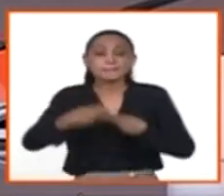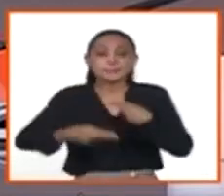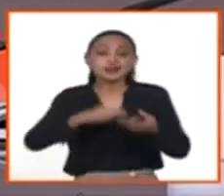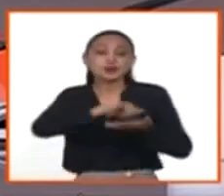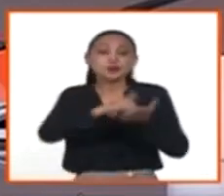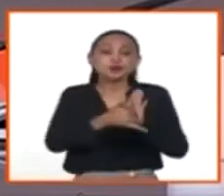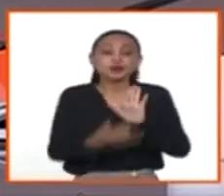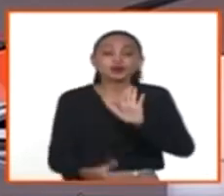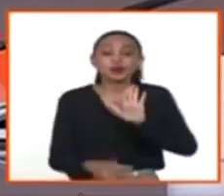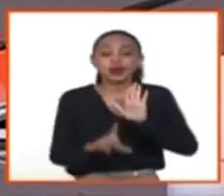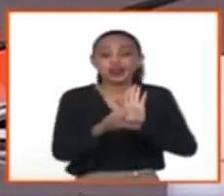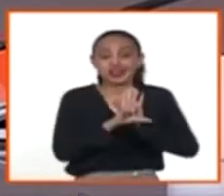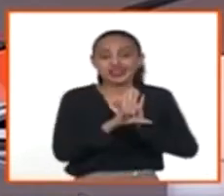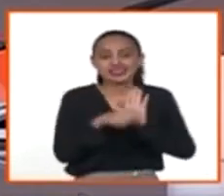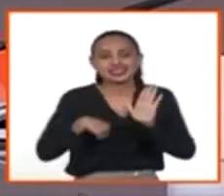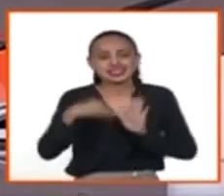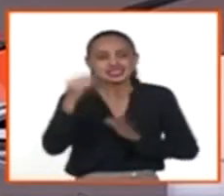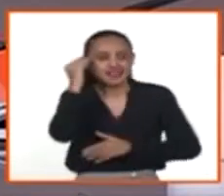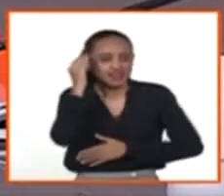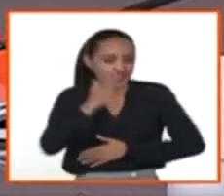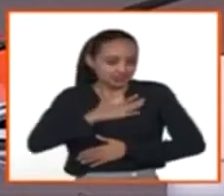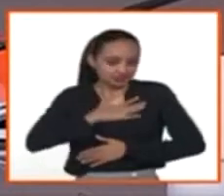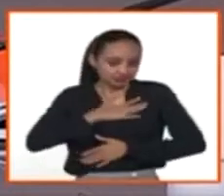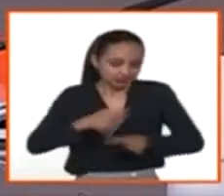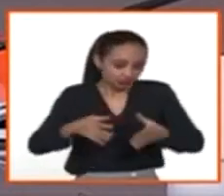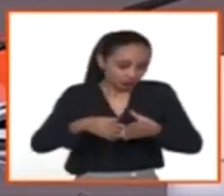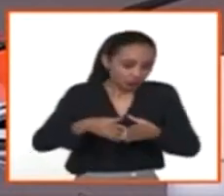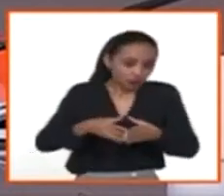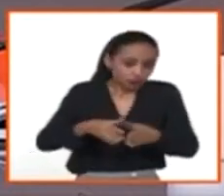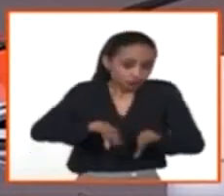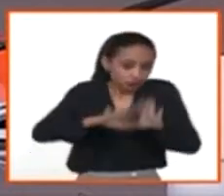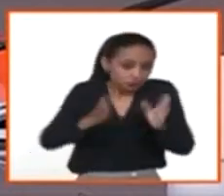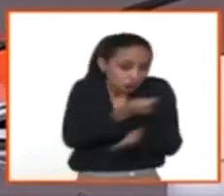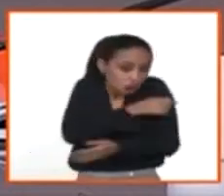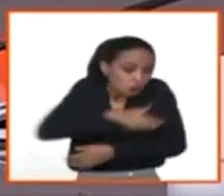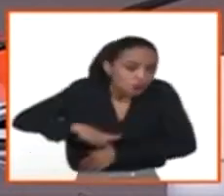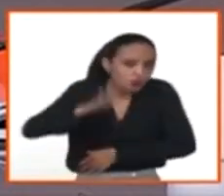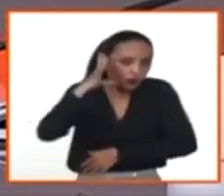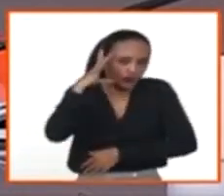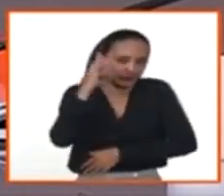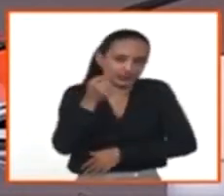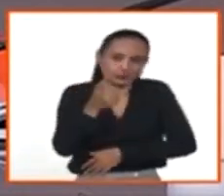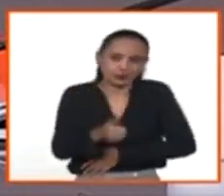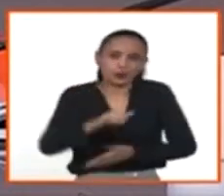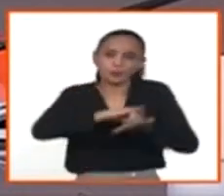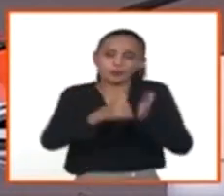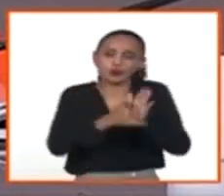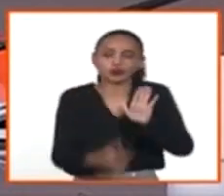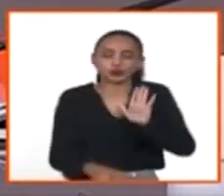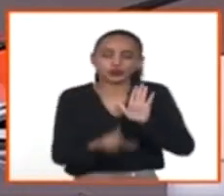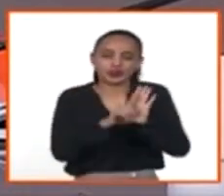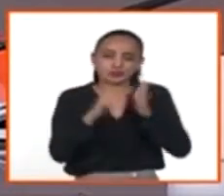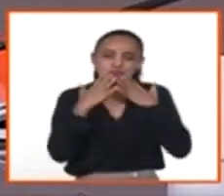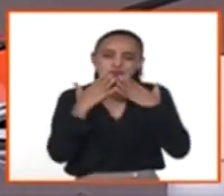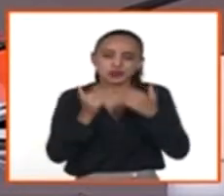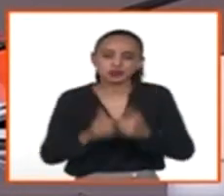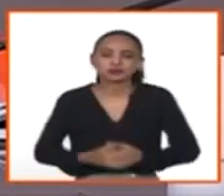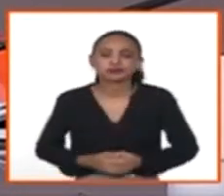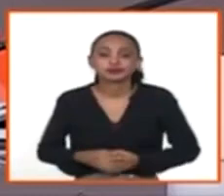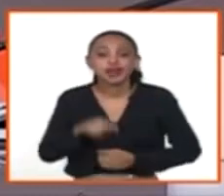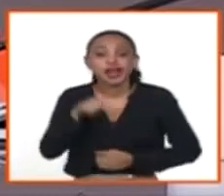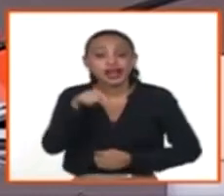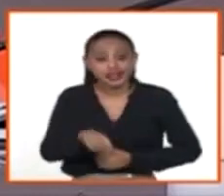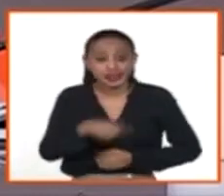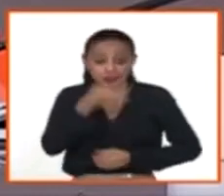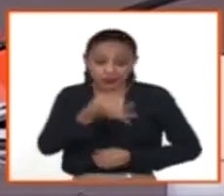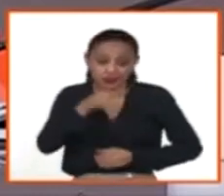ley, el saber colectivo siempre es el que le aporta un sabor mejor a estos proyectos de ley. Y de eso estaremos hablando en breve en